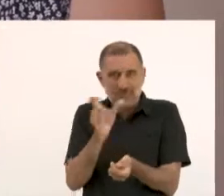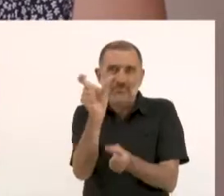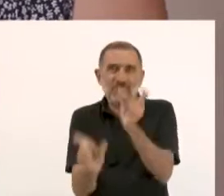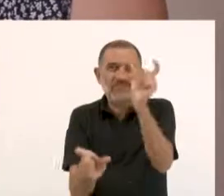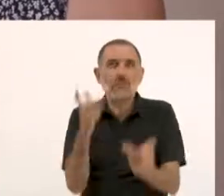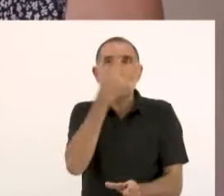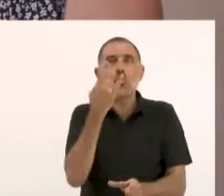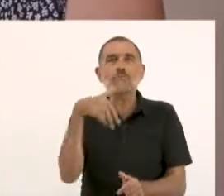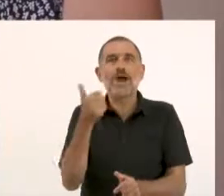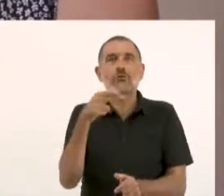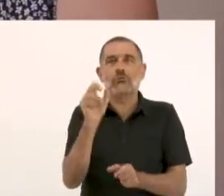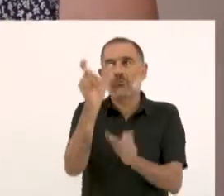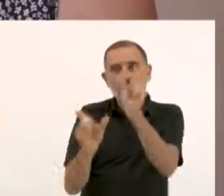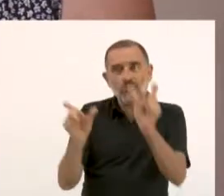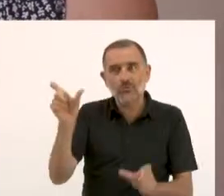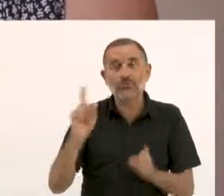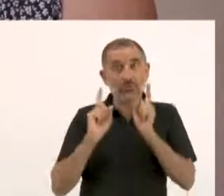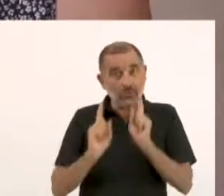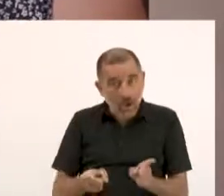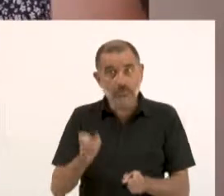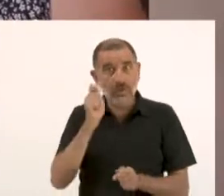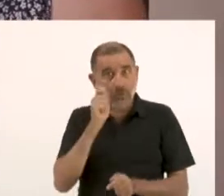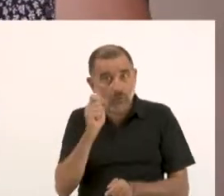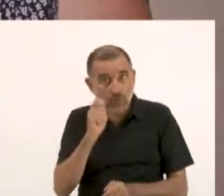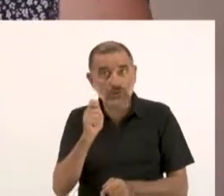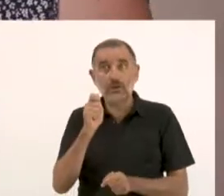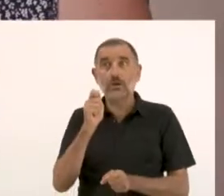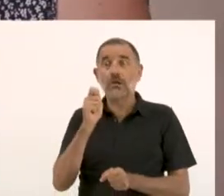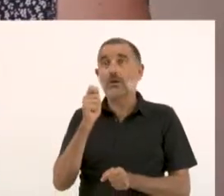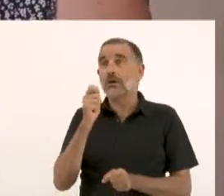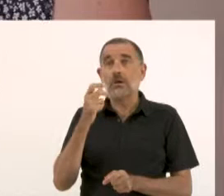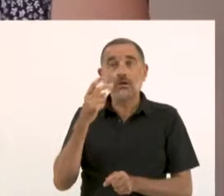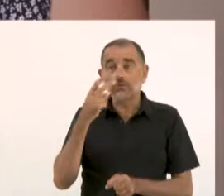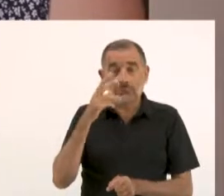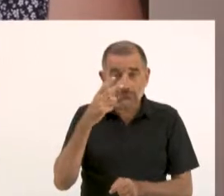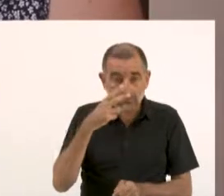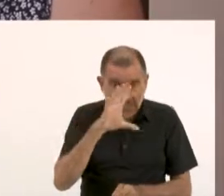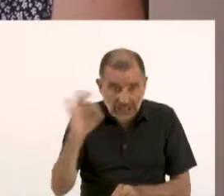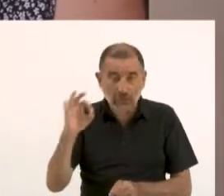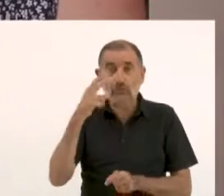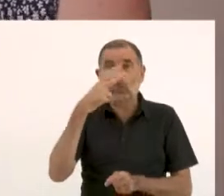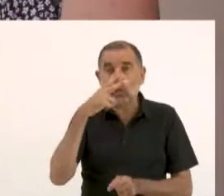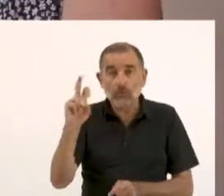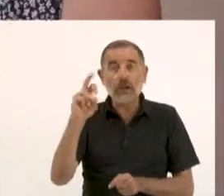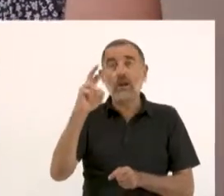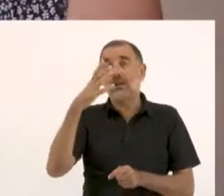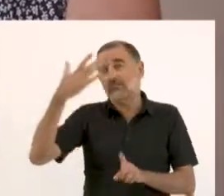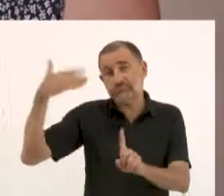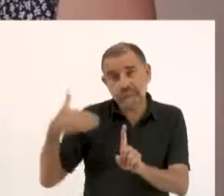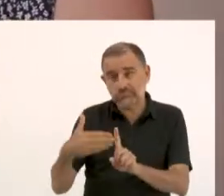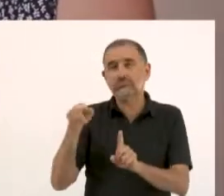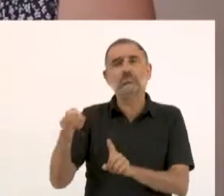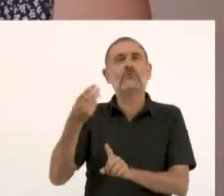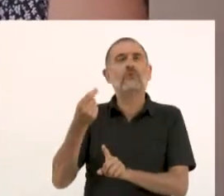son arqueológicos porque tienen 500, 1000, 2000 años, ¿podemos seguir hablando de restos de valor patrimonial? Son de